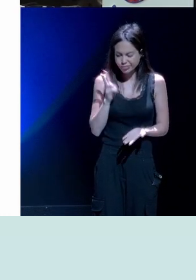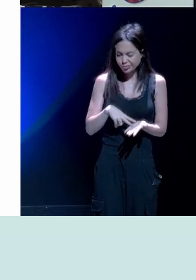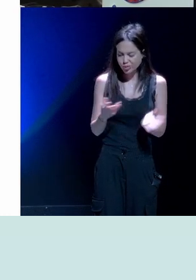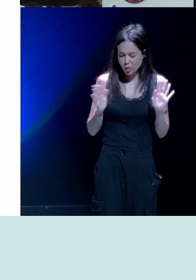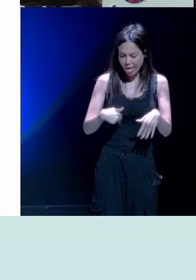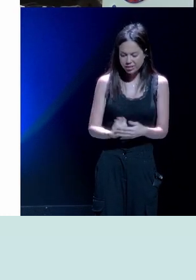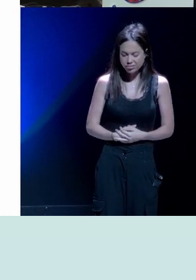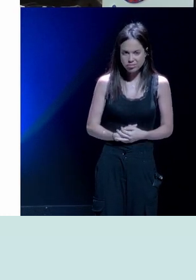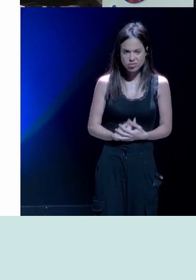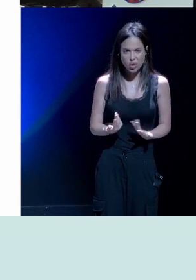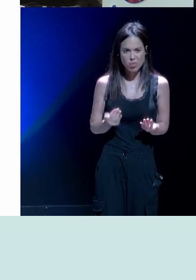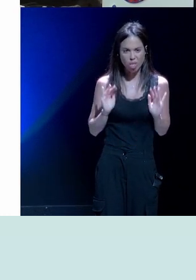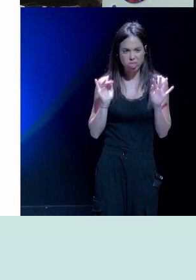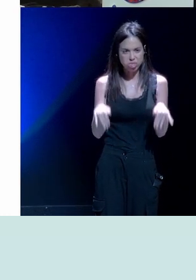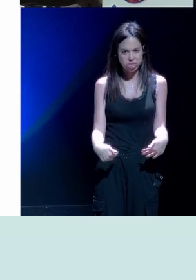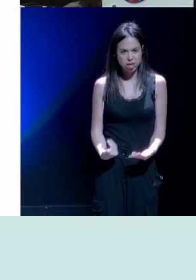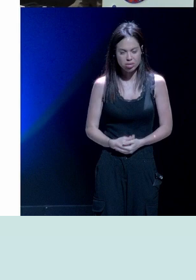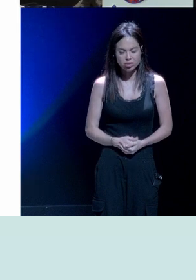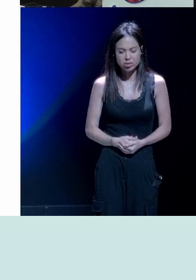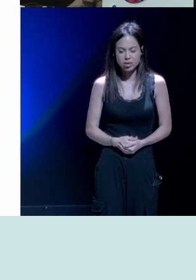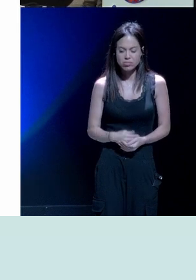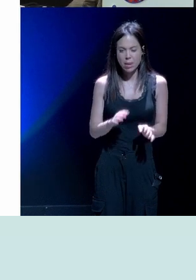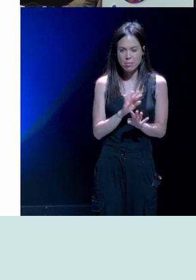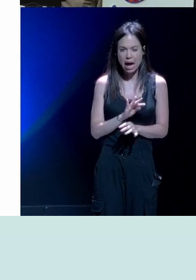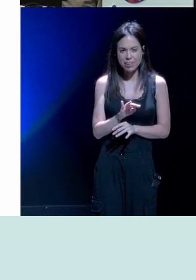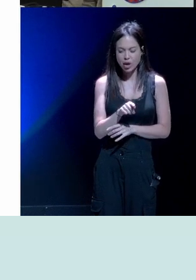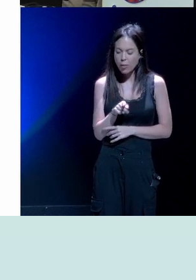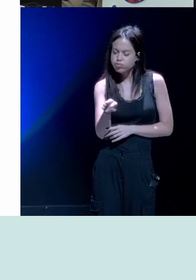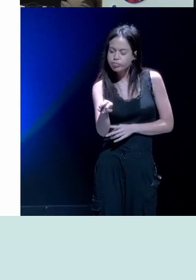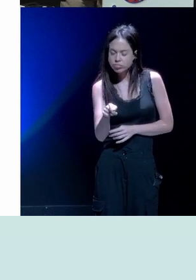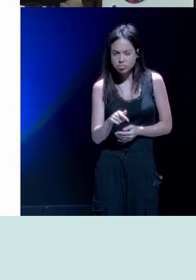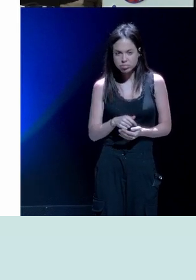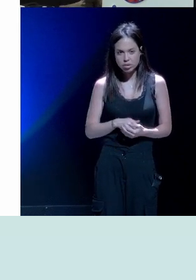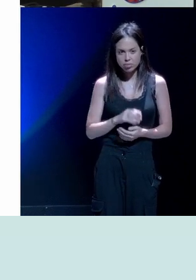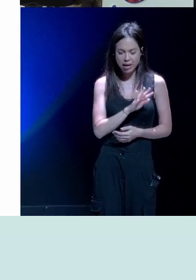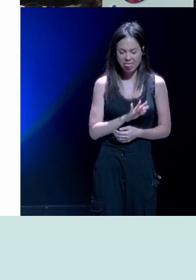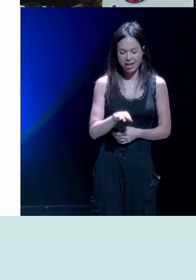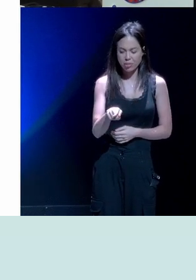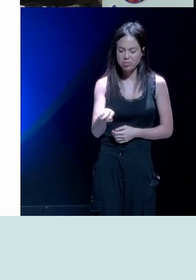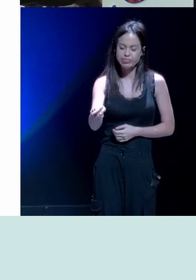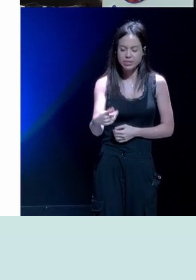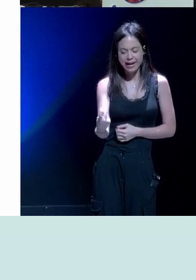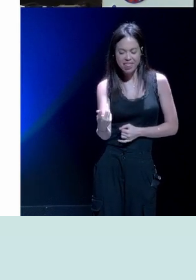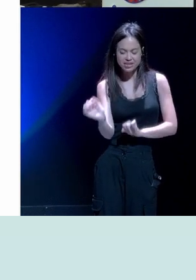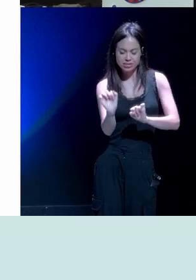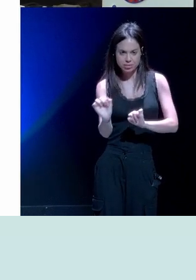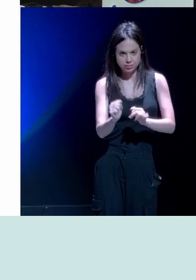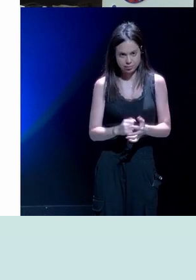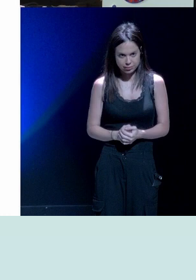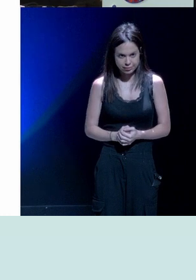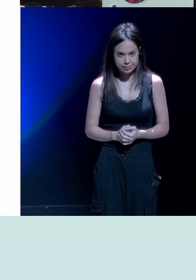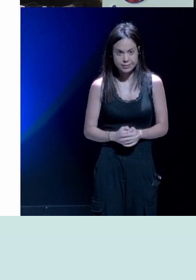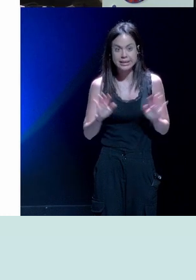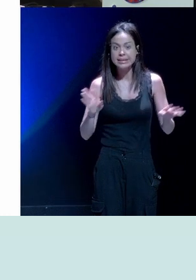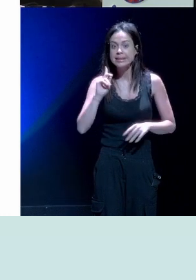desvalorizadas, que se les apunta con el dedo, de alguna manera. Además, si analizamos la